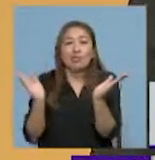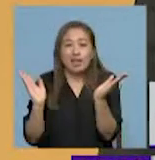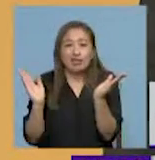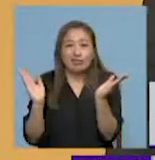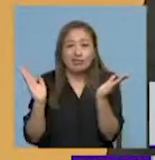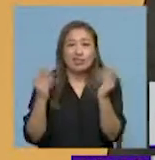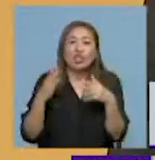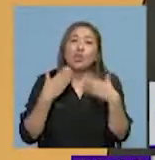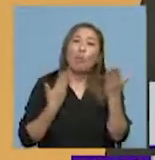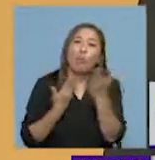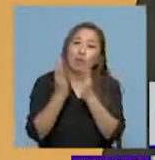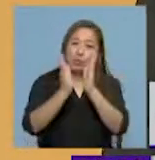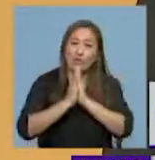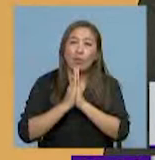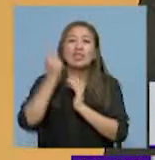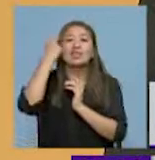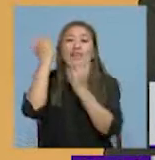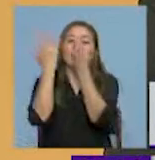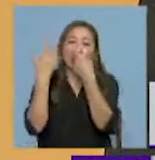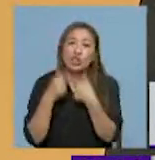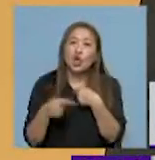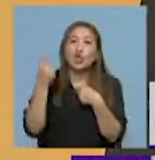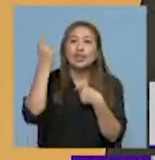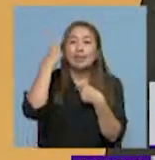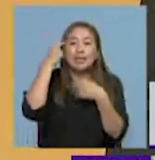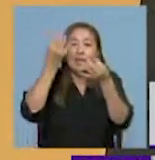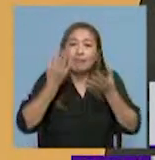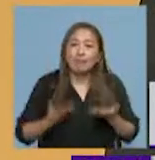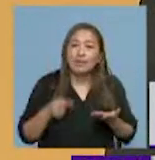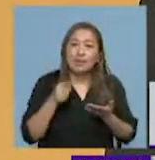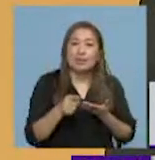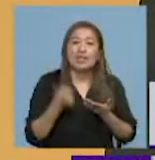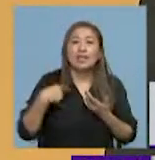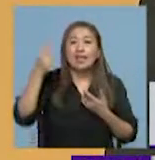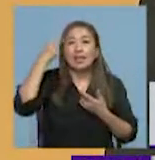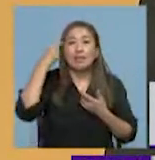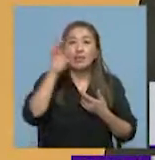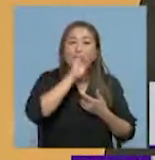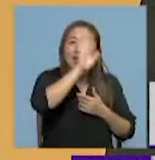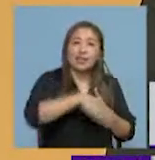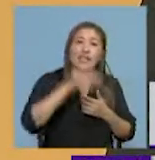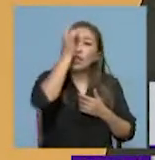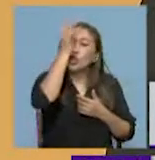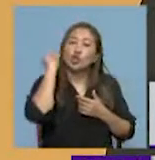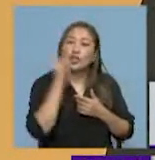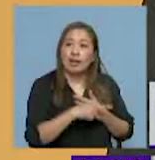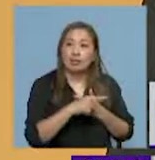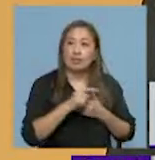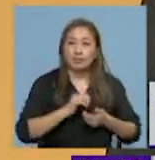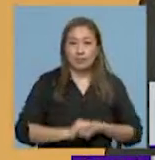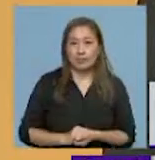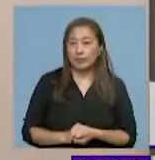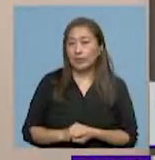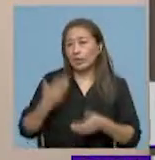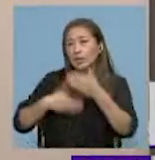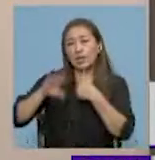yo le pido sentido común coherencia y que piensen que estamos hablando de una niña de 12 años y lo